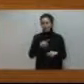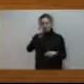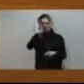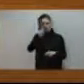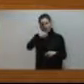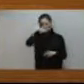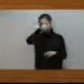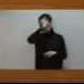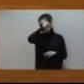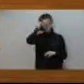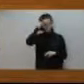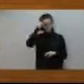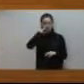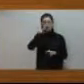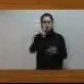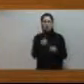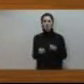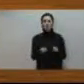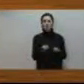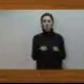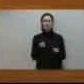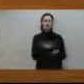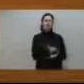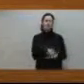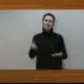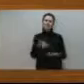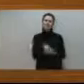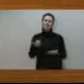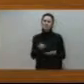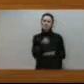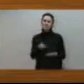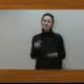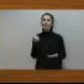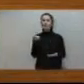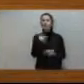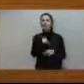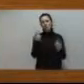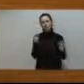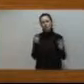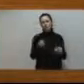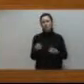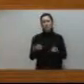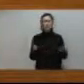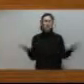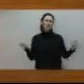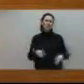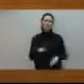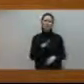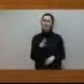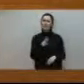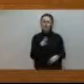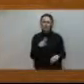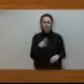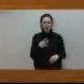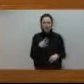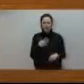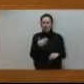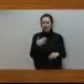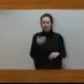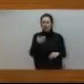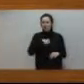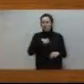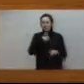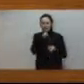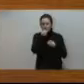en esta empresa pública que manejó millones de euros de dinero público no había ningún control. No pueden alegar que no